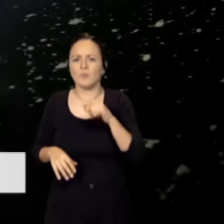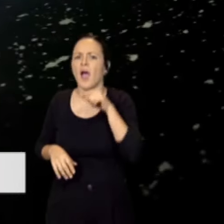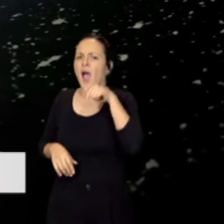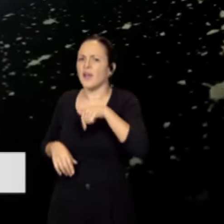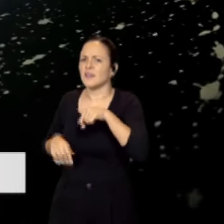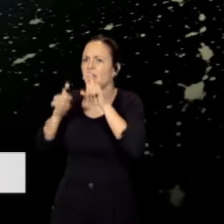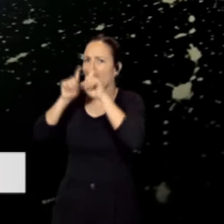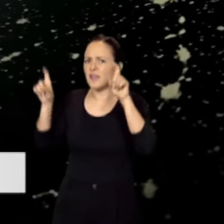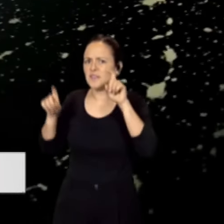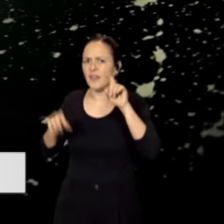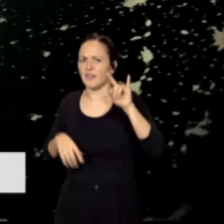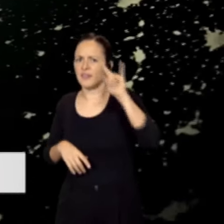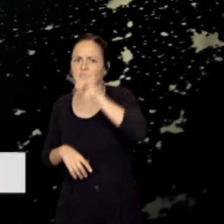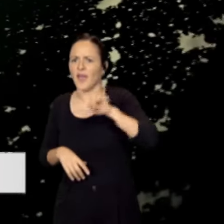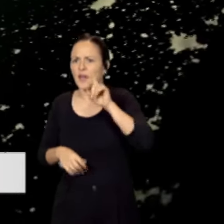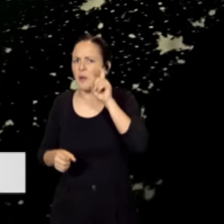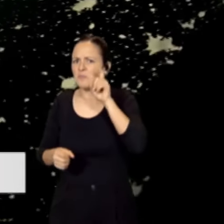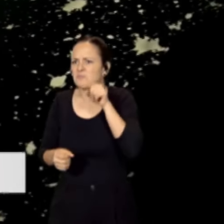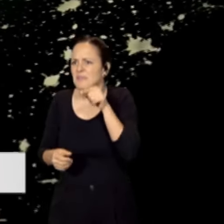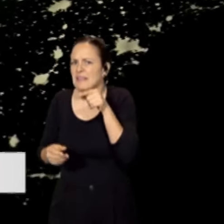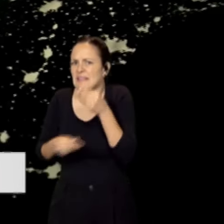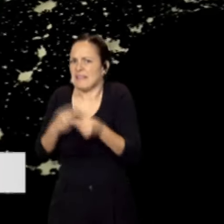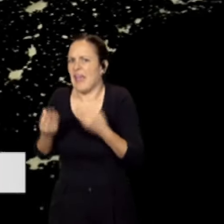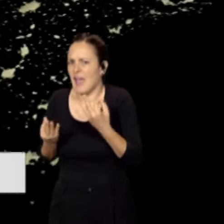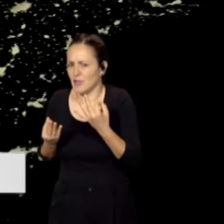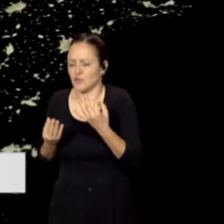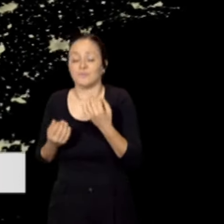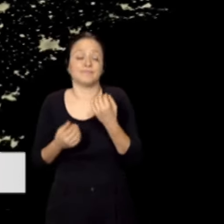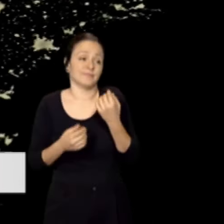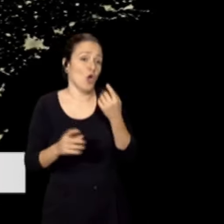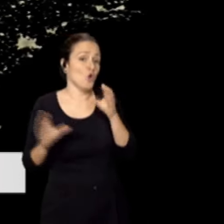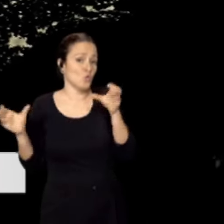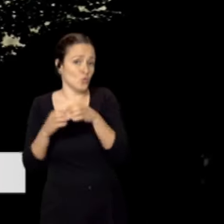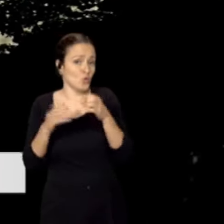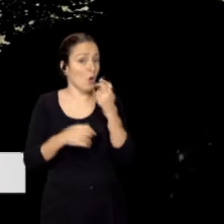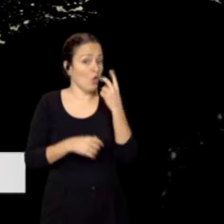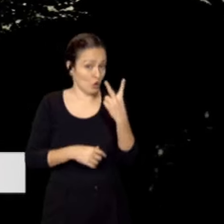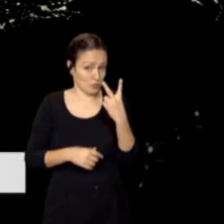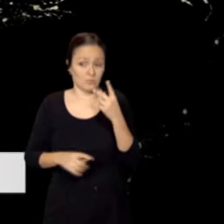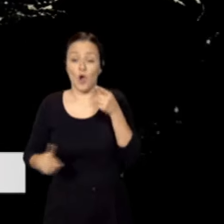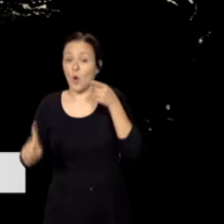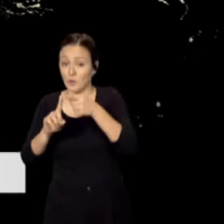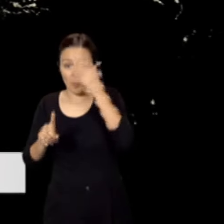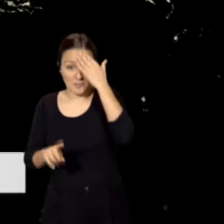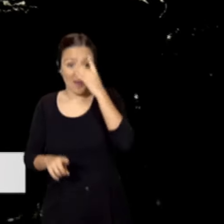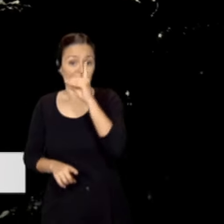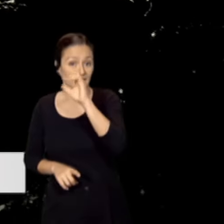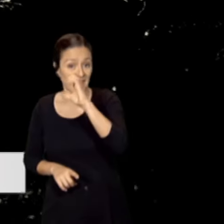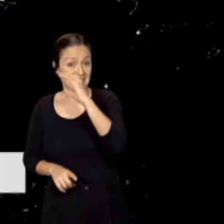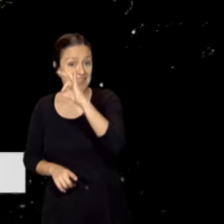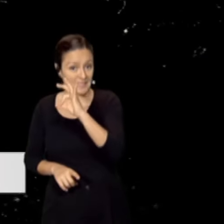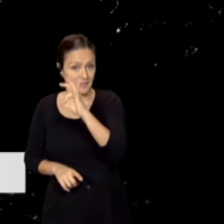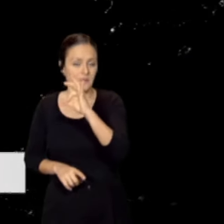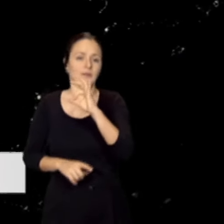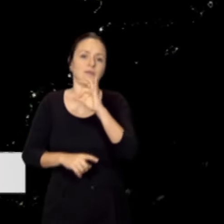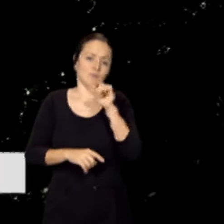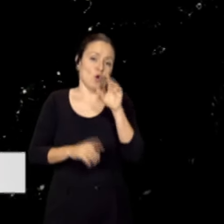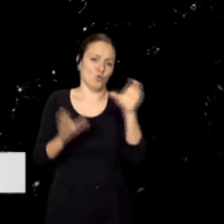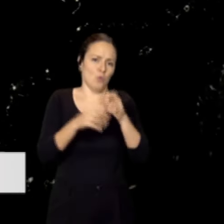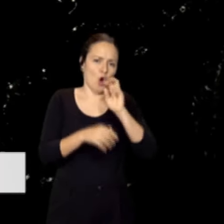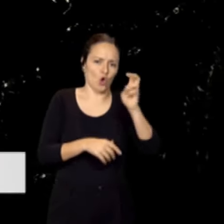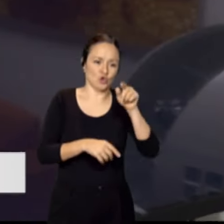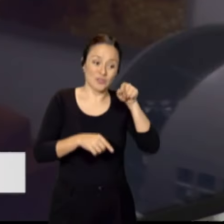Canarias pues efectivamente hay dos grupos no el objetivo principal del proyecto Desi y es en lo que trabaja el otro grupo es la cosmología no entender